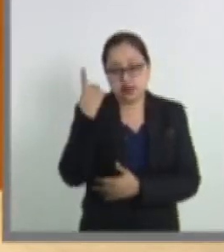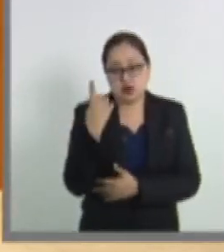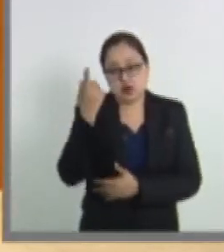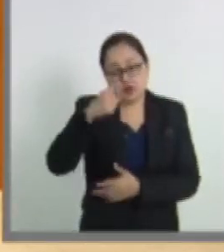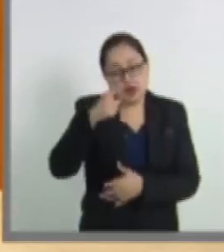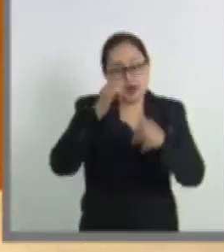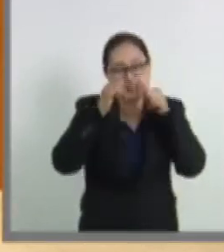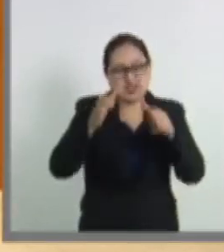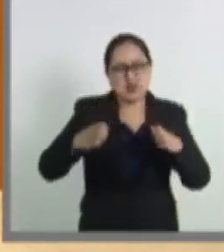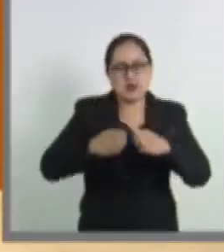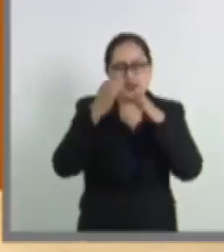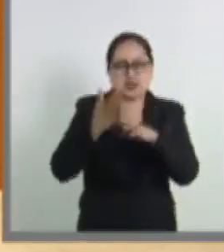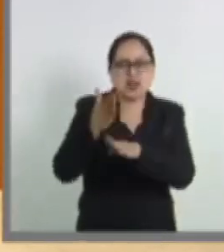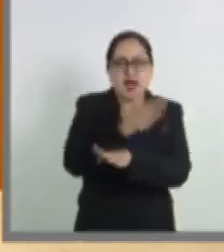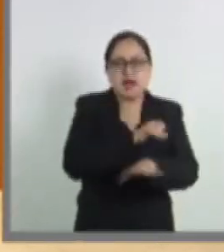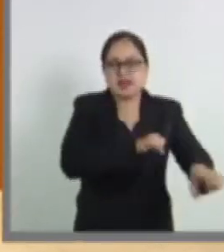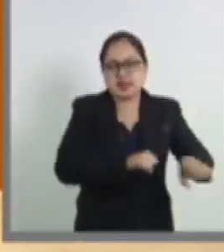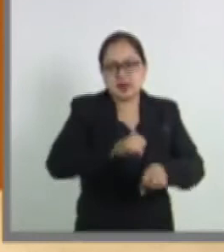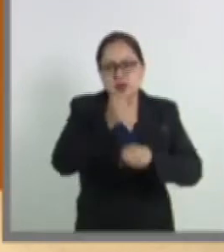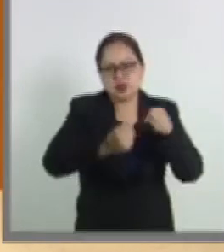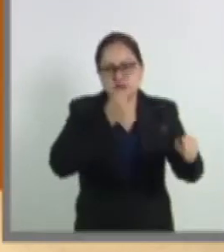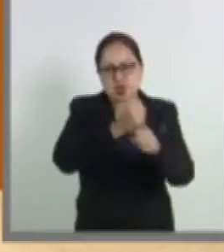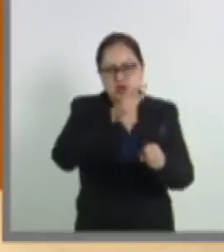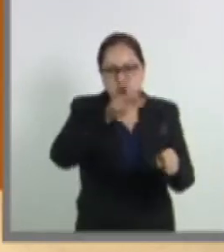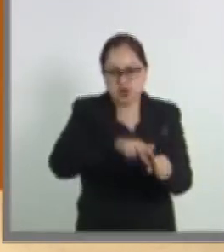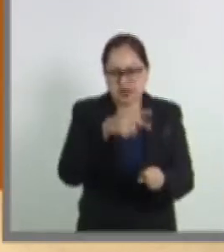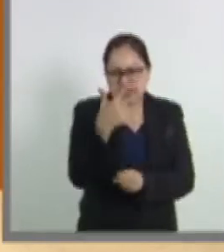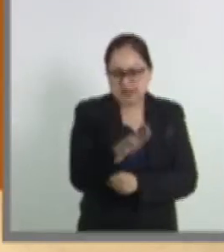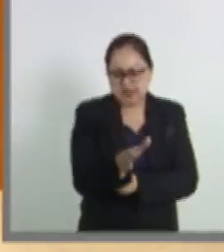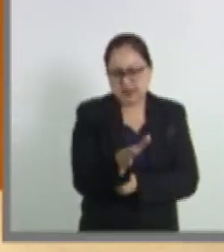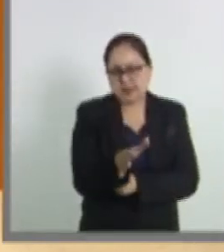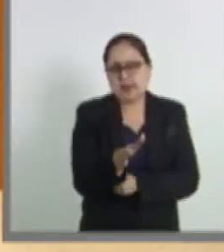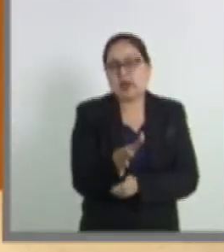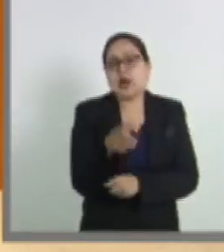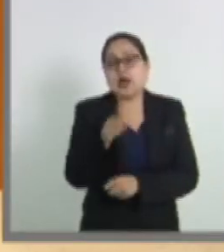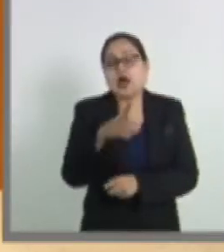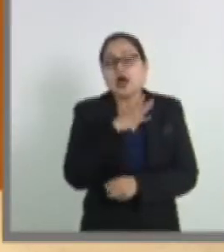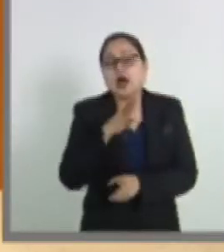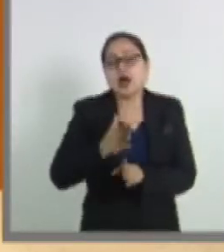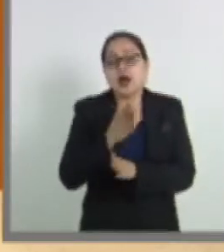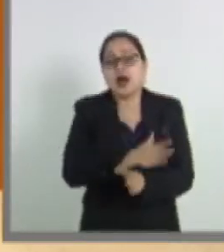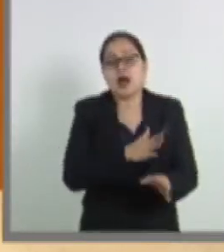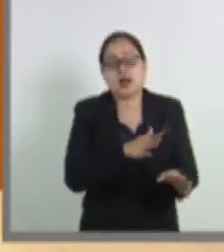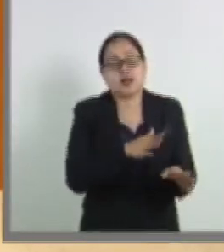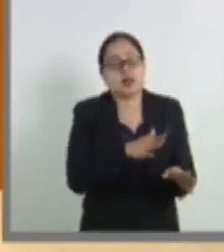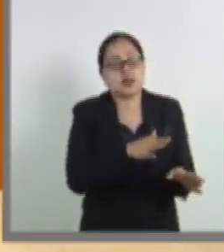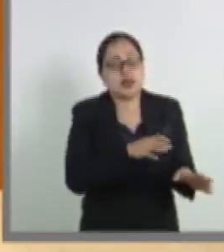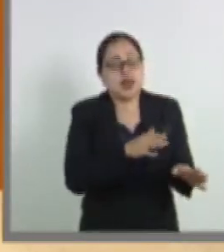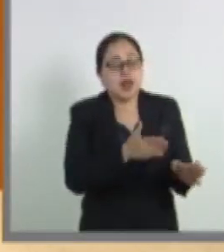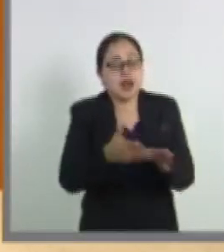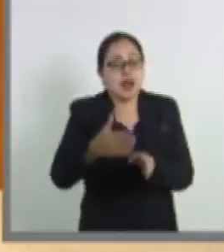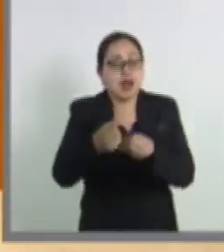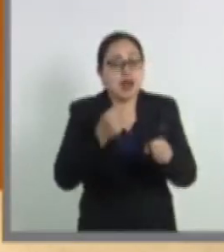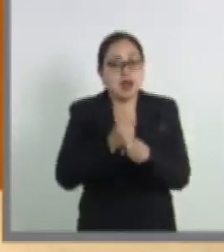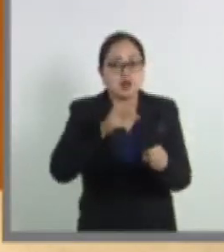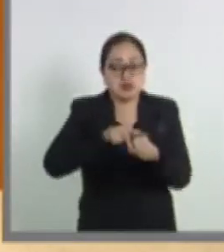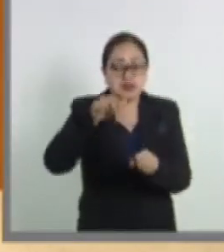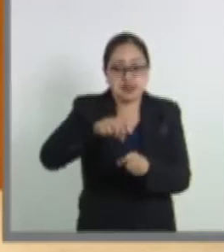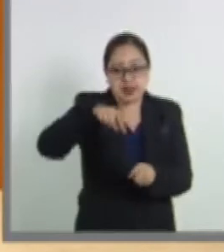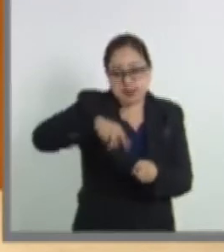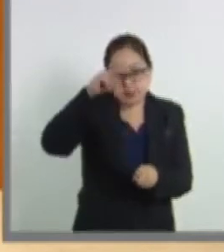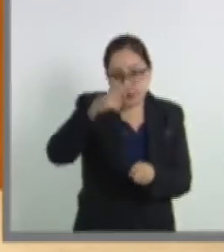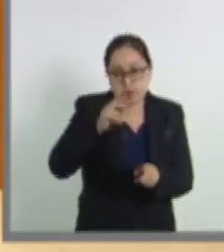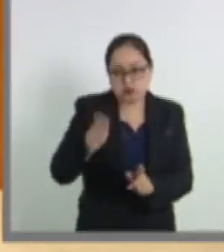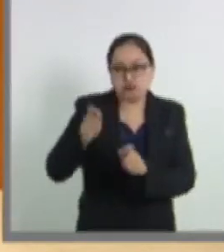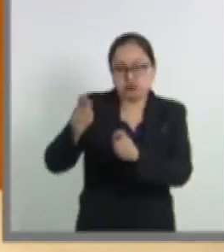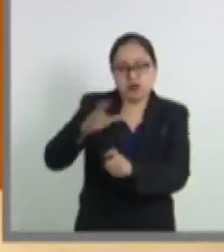emergencia ocasionada por el terremoto de 2010. Posteriormente, tras el paso del huracán Matthew en 2016, México envió